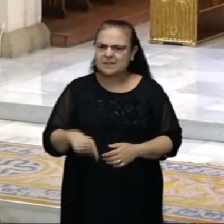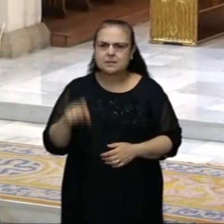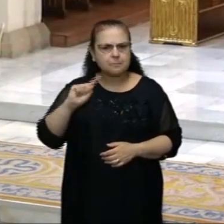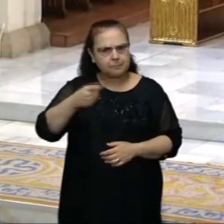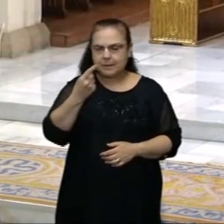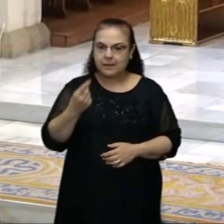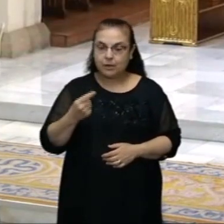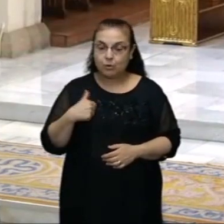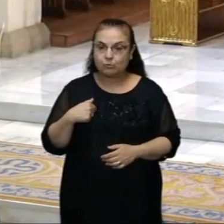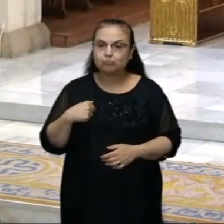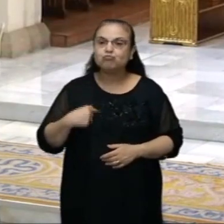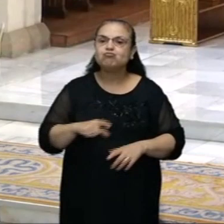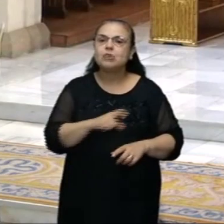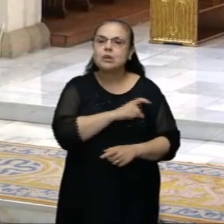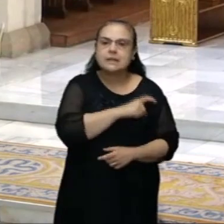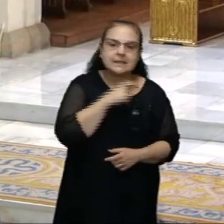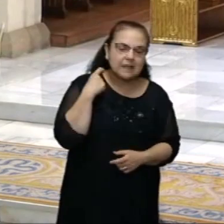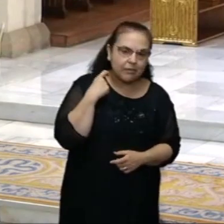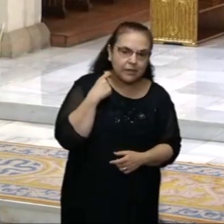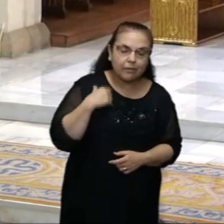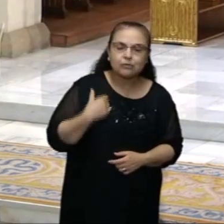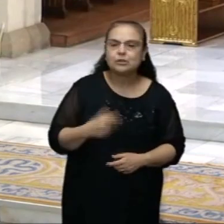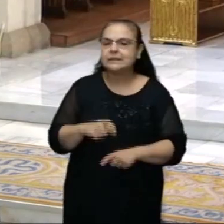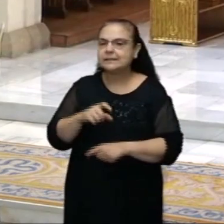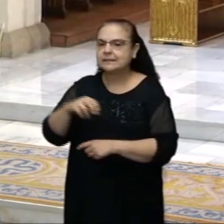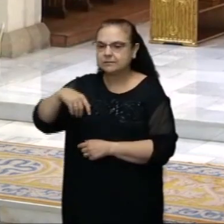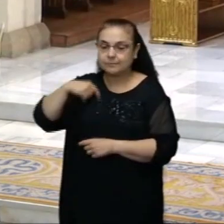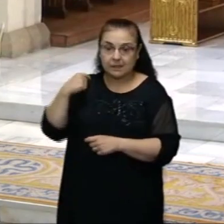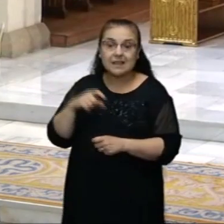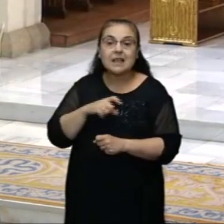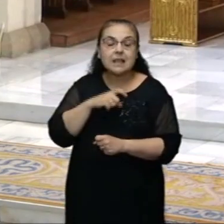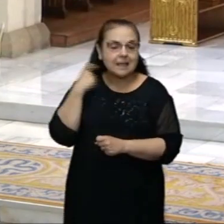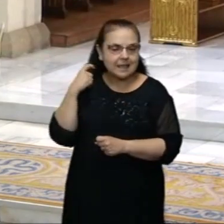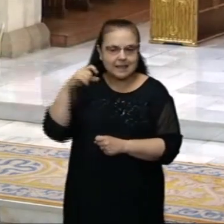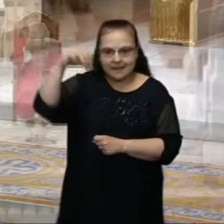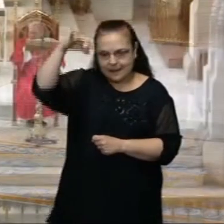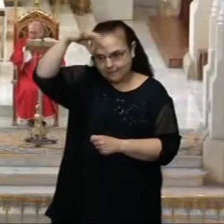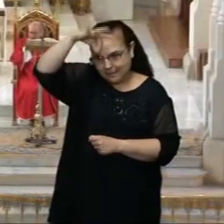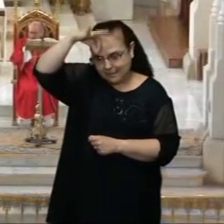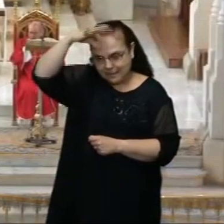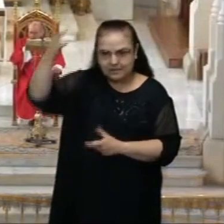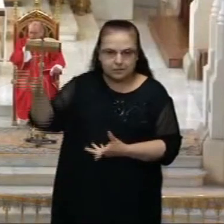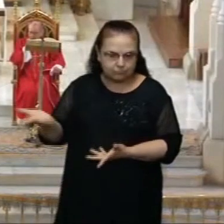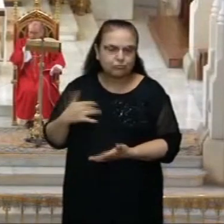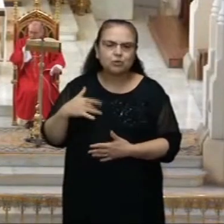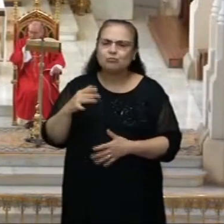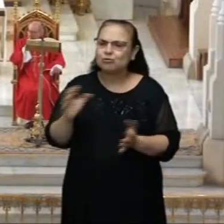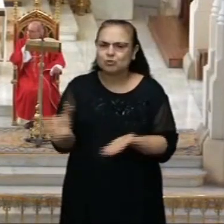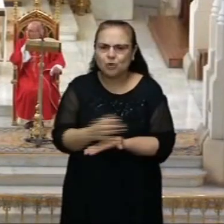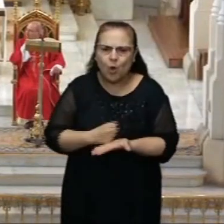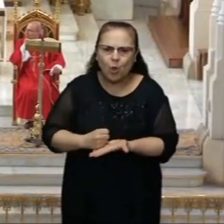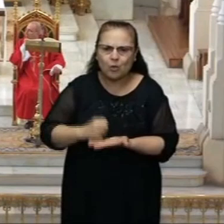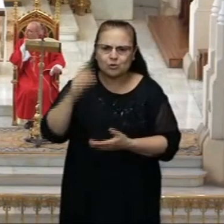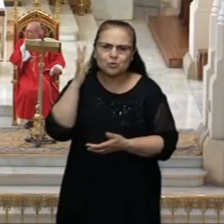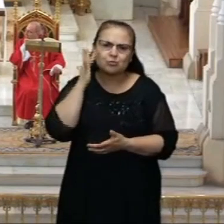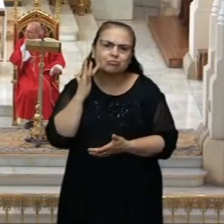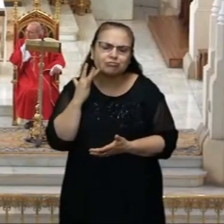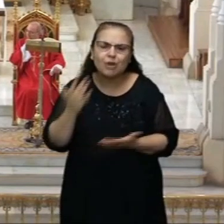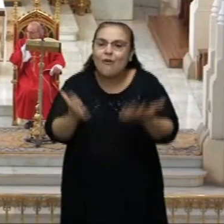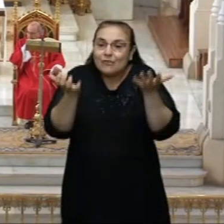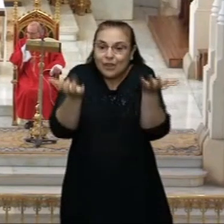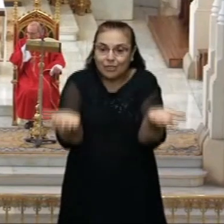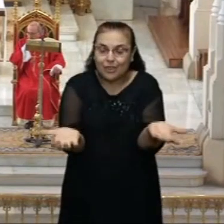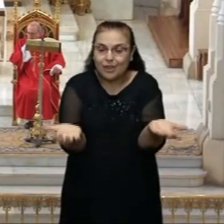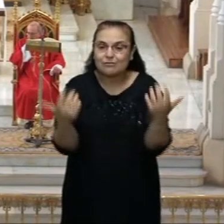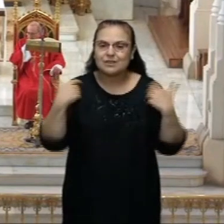levitas se habían purificado para la ocasión. Todos los purificados ofrecieron el sacrificio de la Pascua